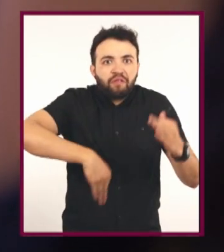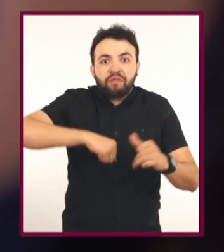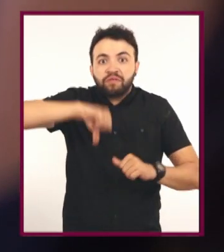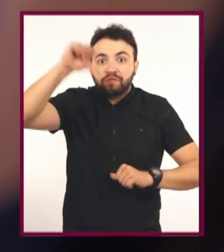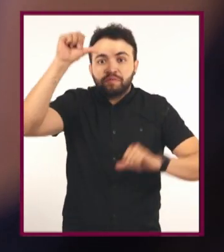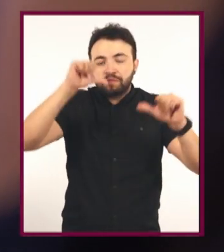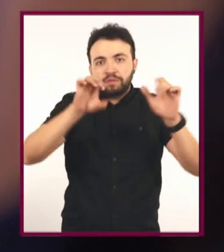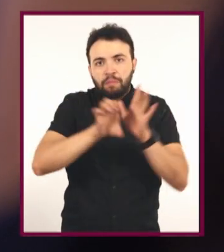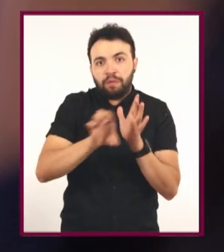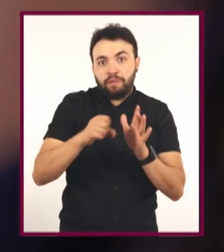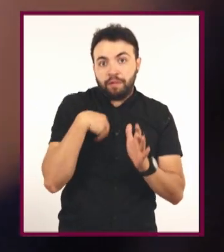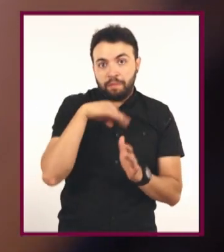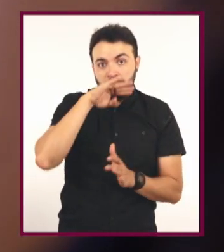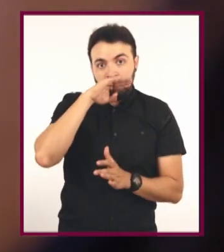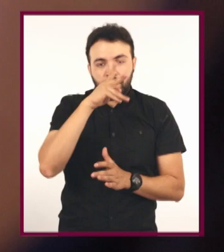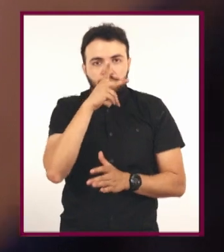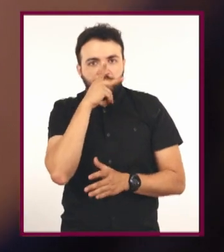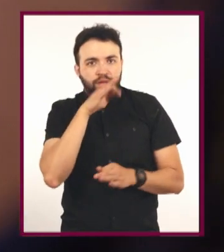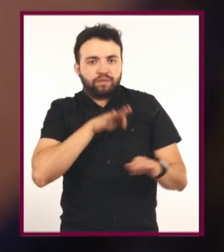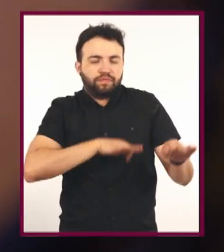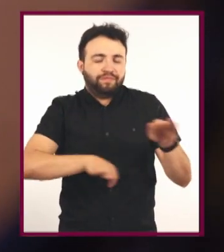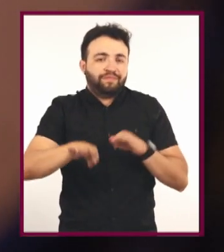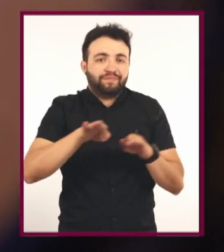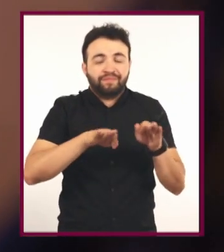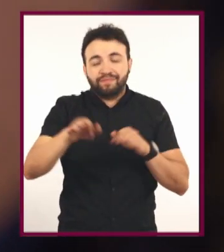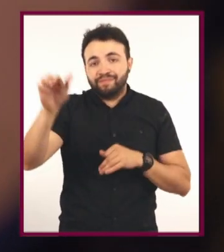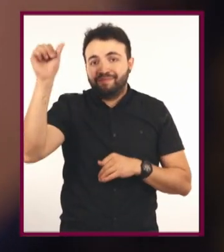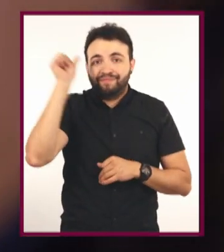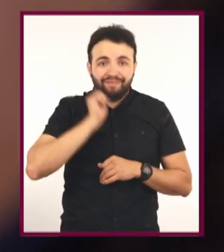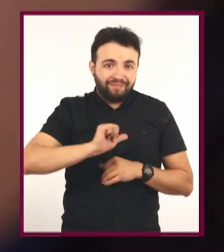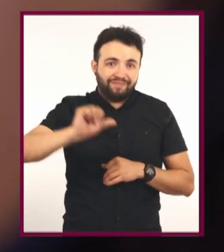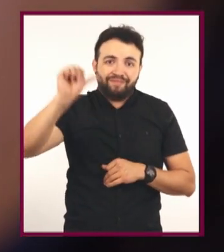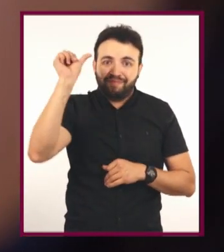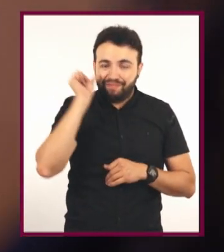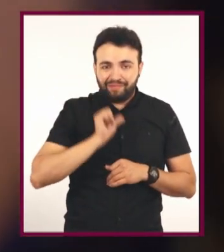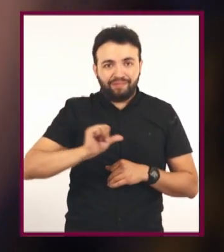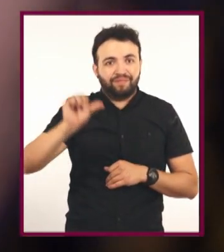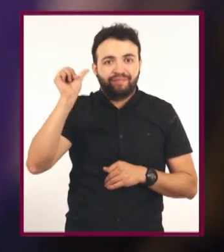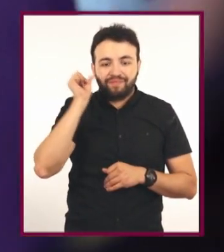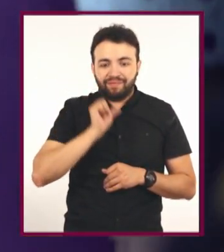los adultos, ¿no? Mi mamá y mi papá trabajan todo el tiempo.